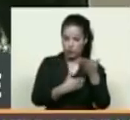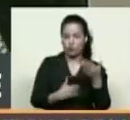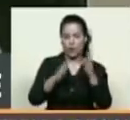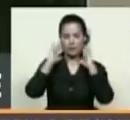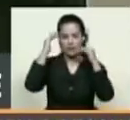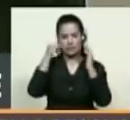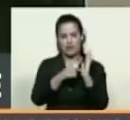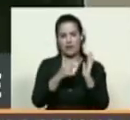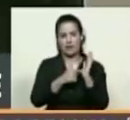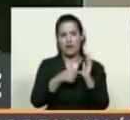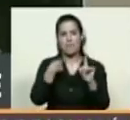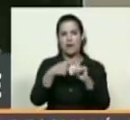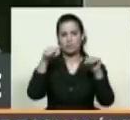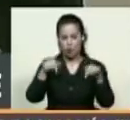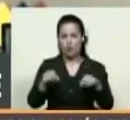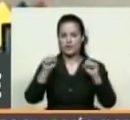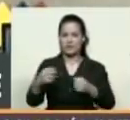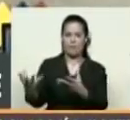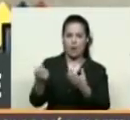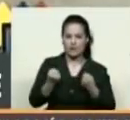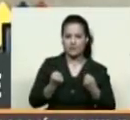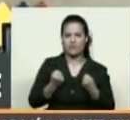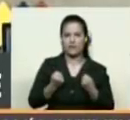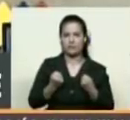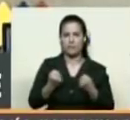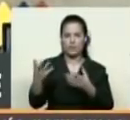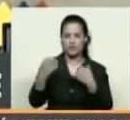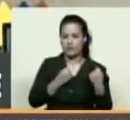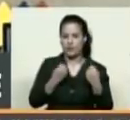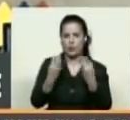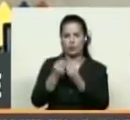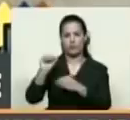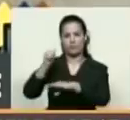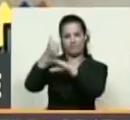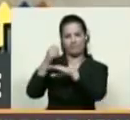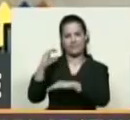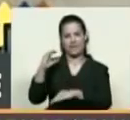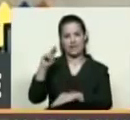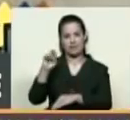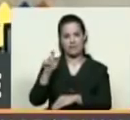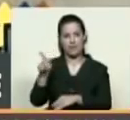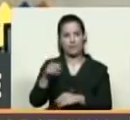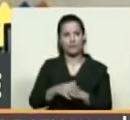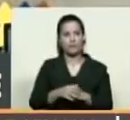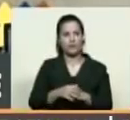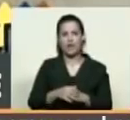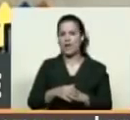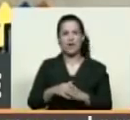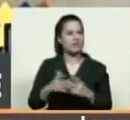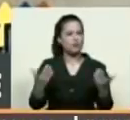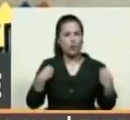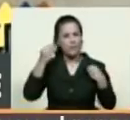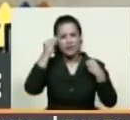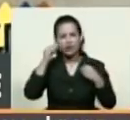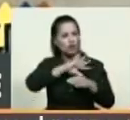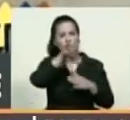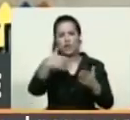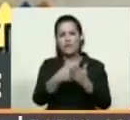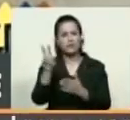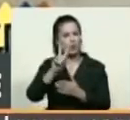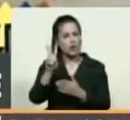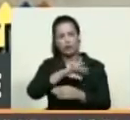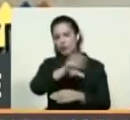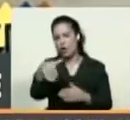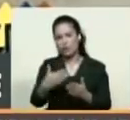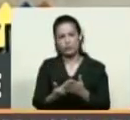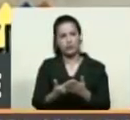que nosotros hoy estamos recibiendo de la mano de su titular, la doctora Lucena. Vamos todos los venezolanos y a las venezolanas.